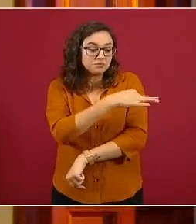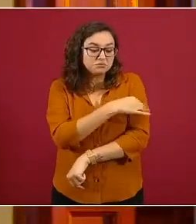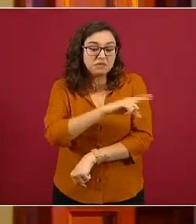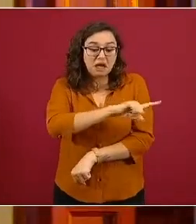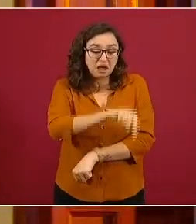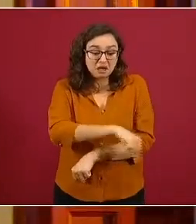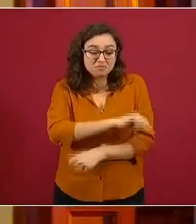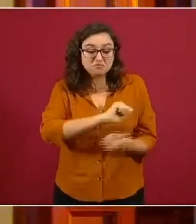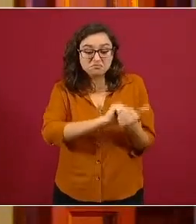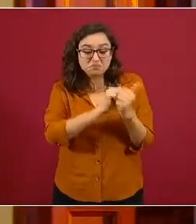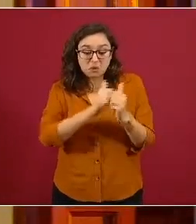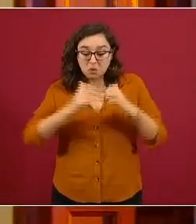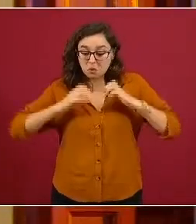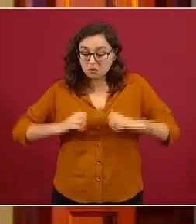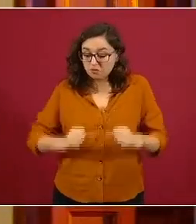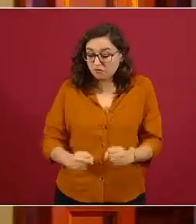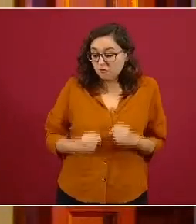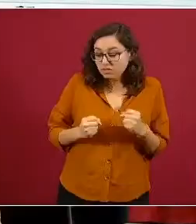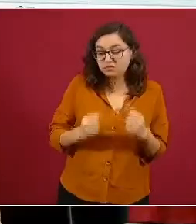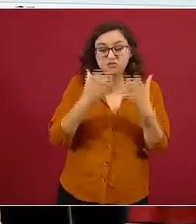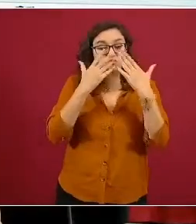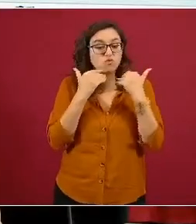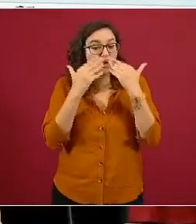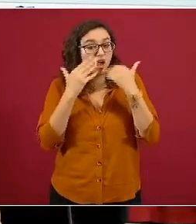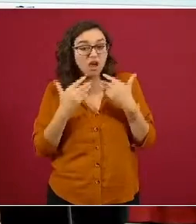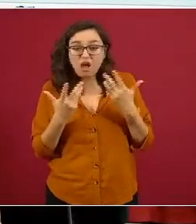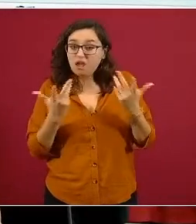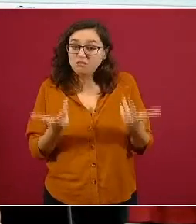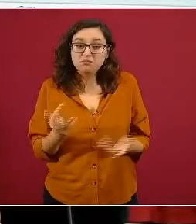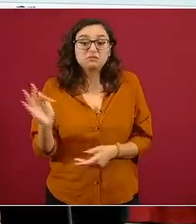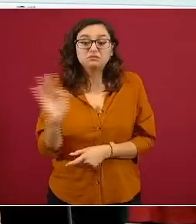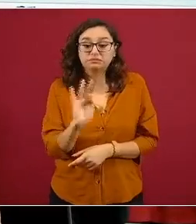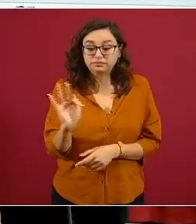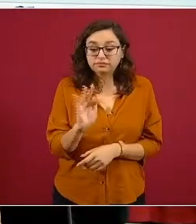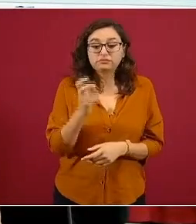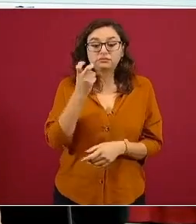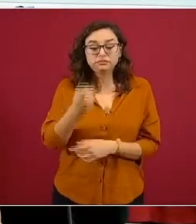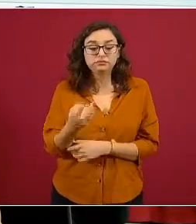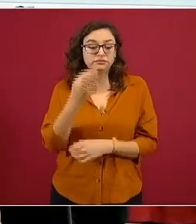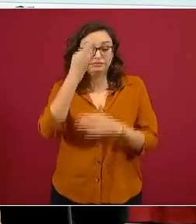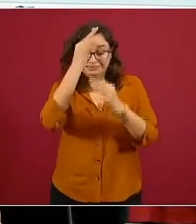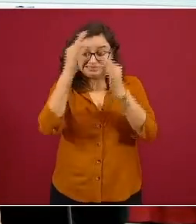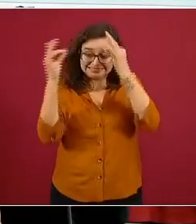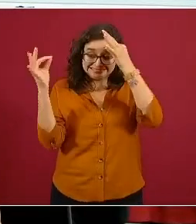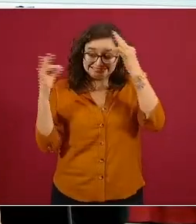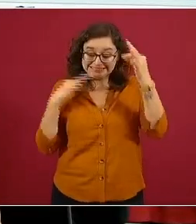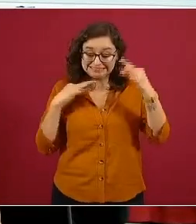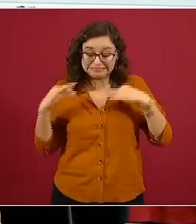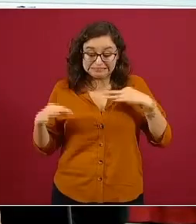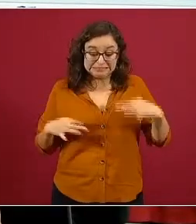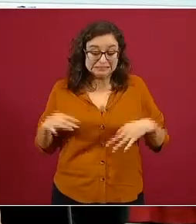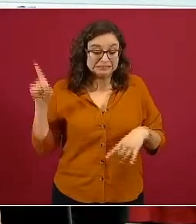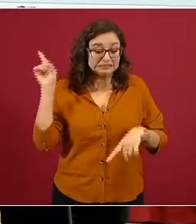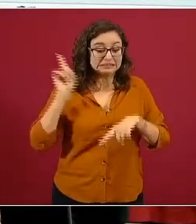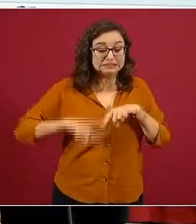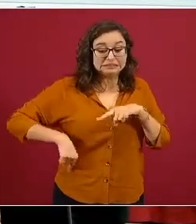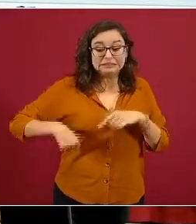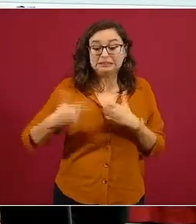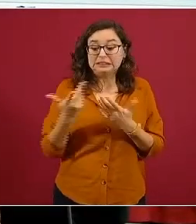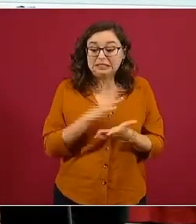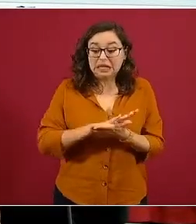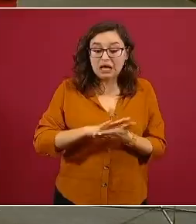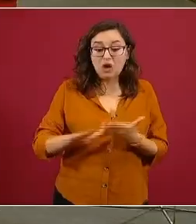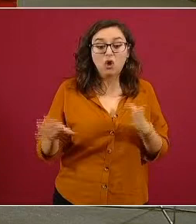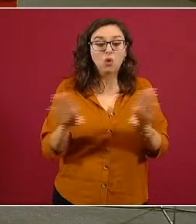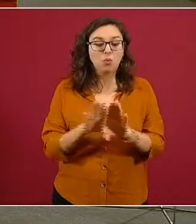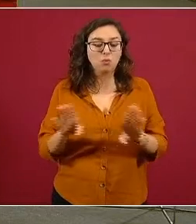anticuerpos. Entonces hay toda una política para la eliminación del sarampión, en donde cada determinado tiempo